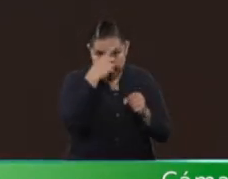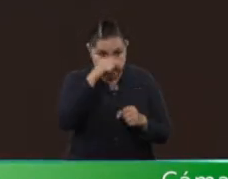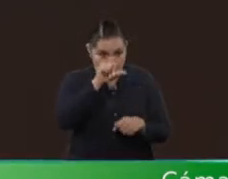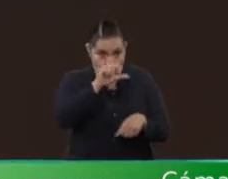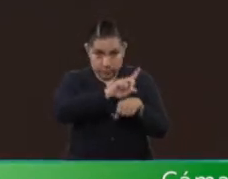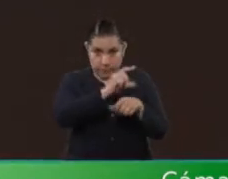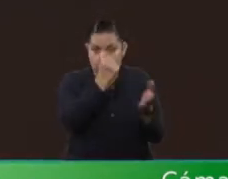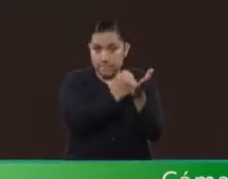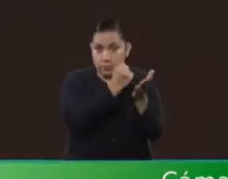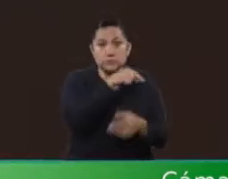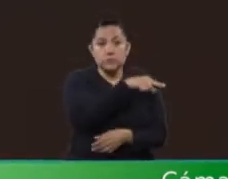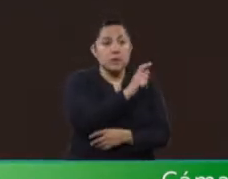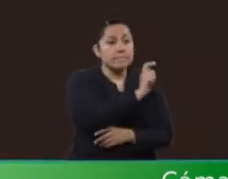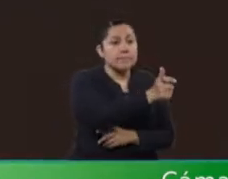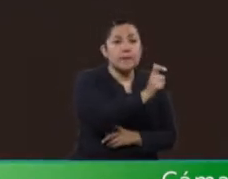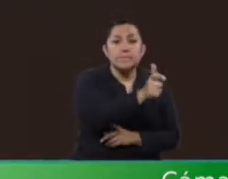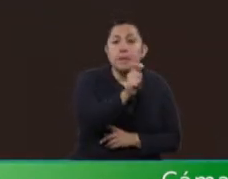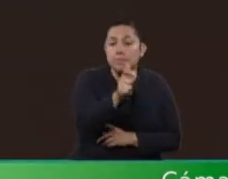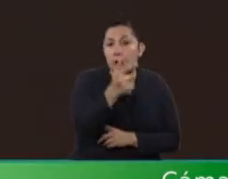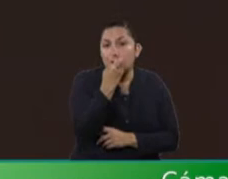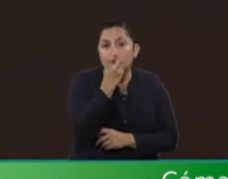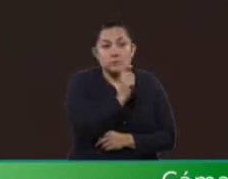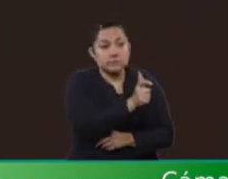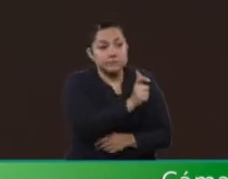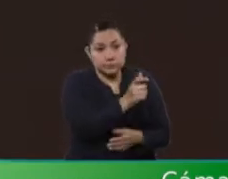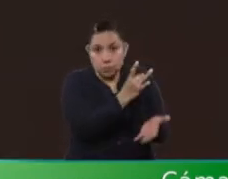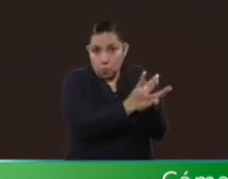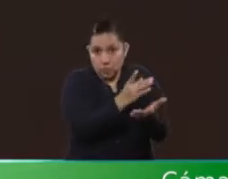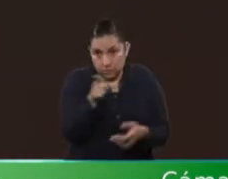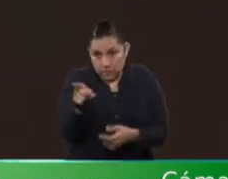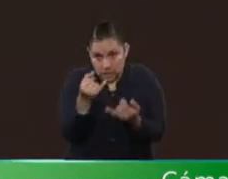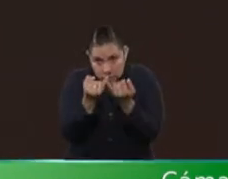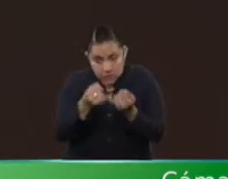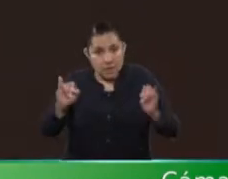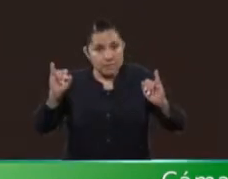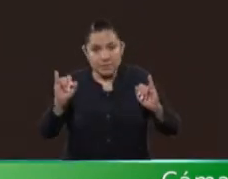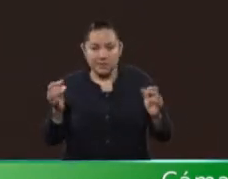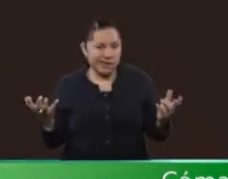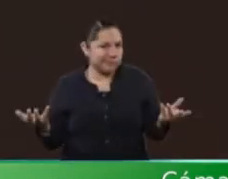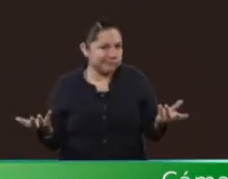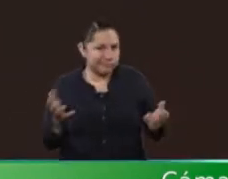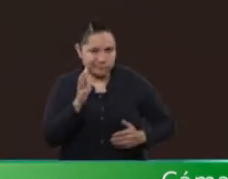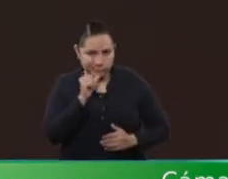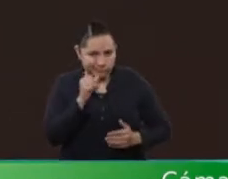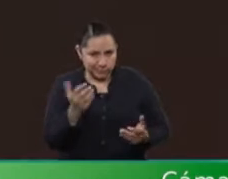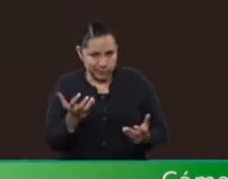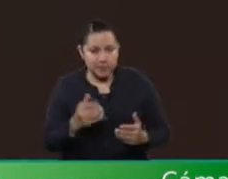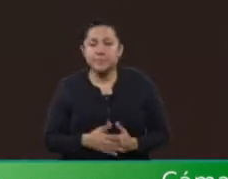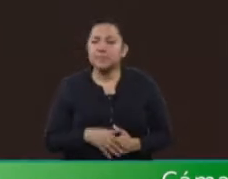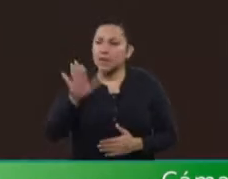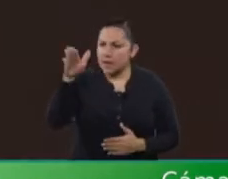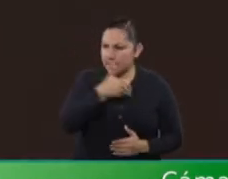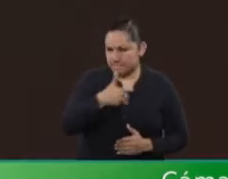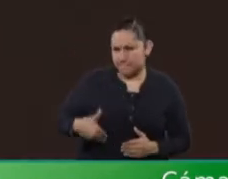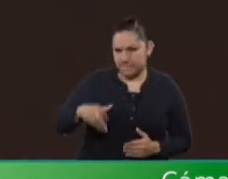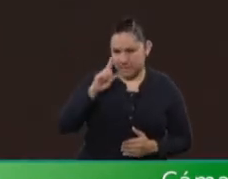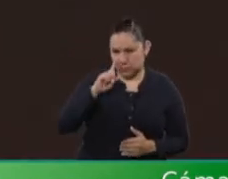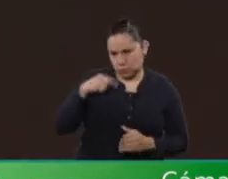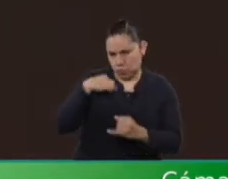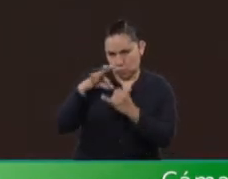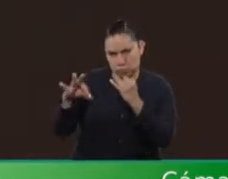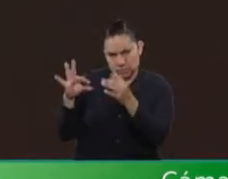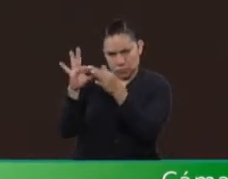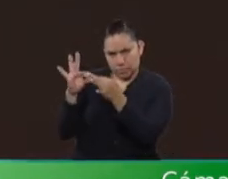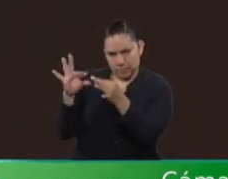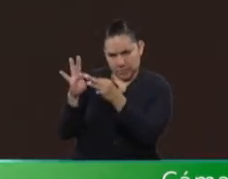de hoy. En el sexto, en el último informe, y con esto termino, Presidenta, en el sexto informe del